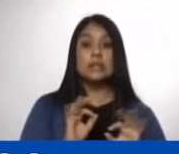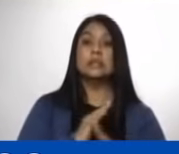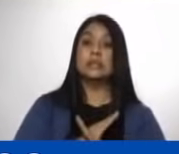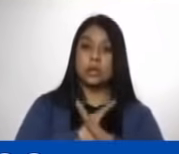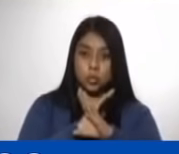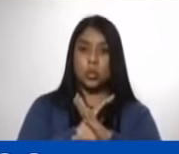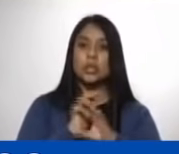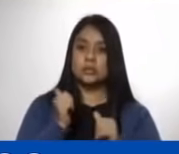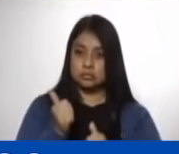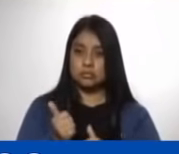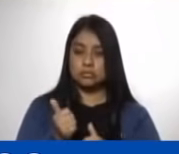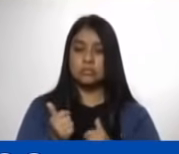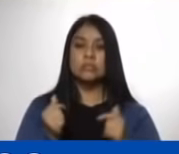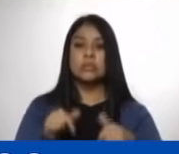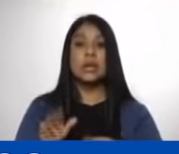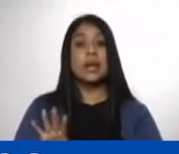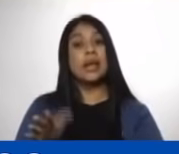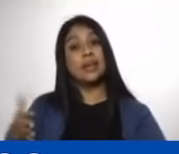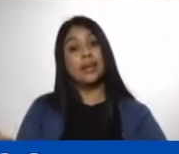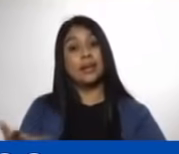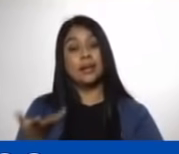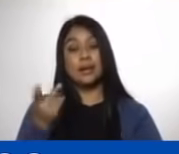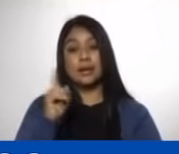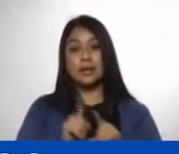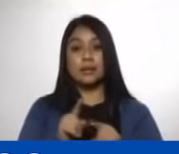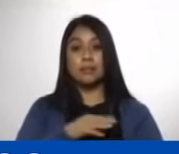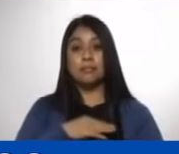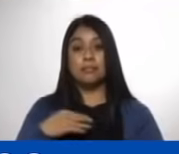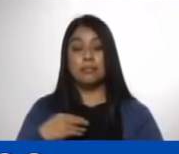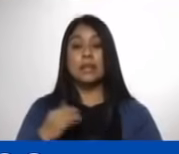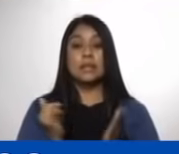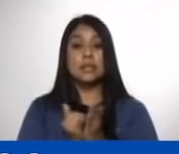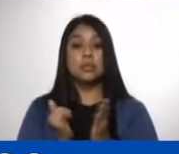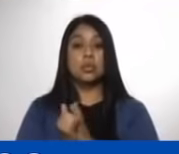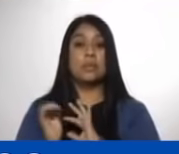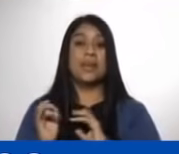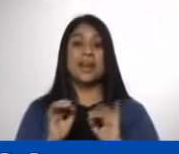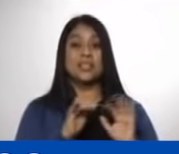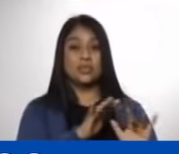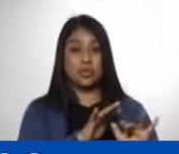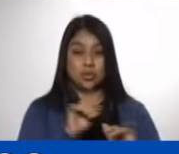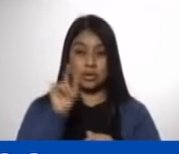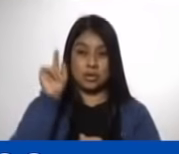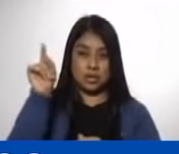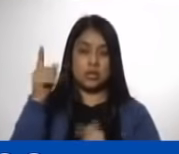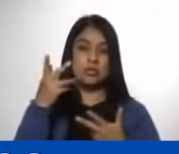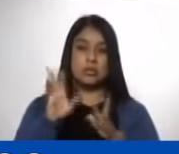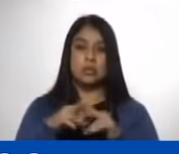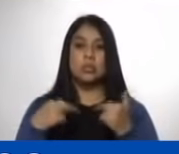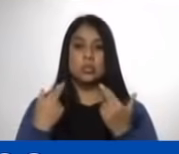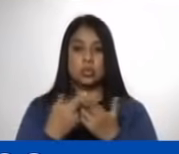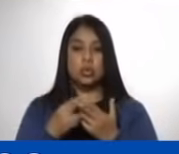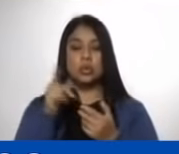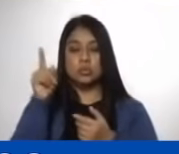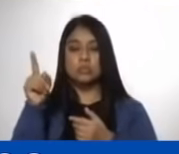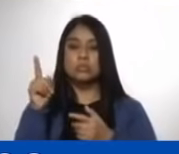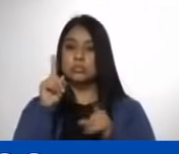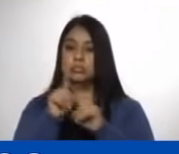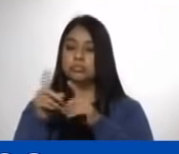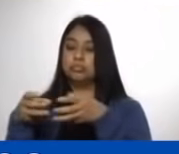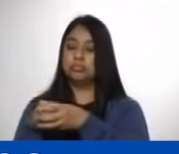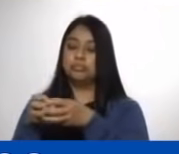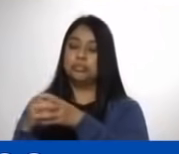ayer, personeros y representantes del Instituto Guatemalteco Migratorio se reunieron con líderes de la